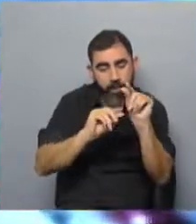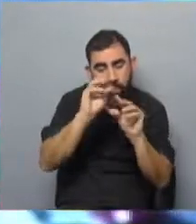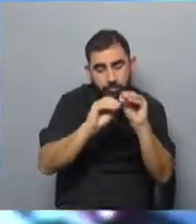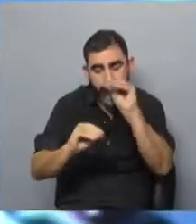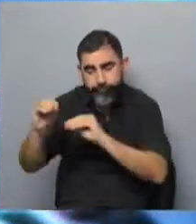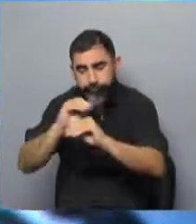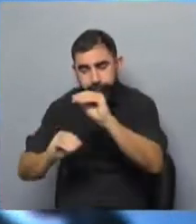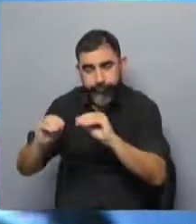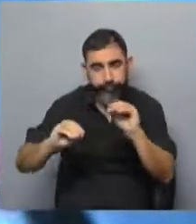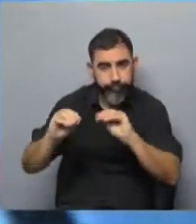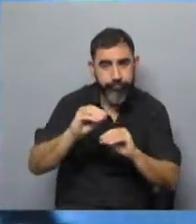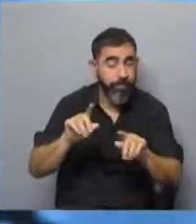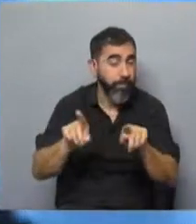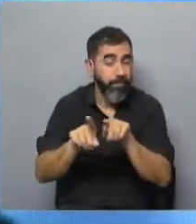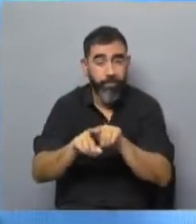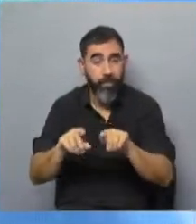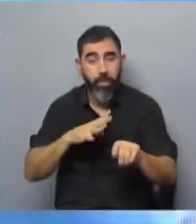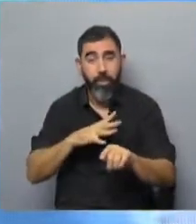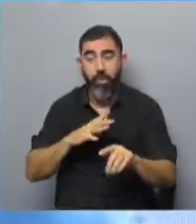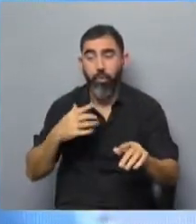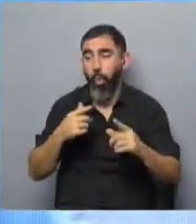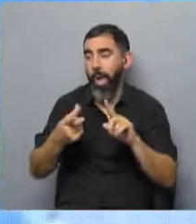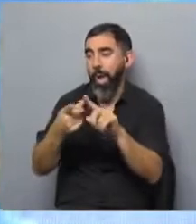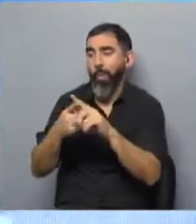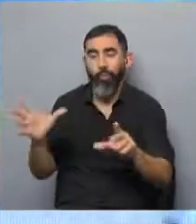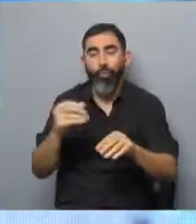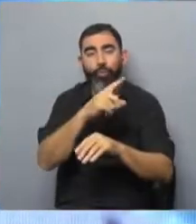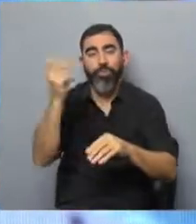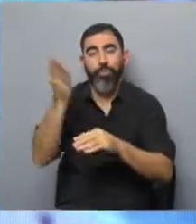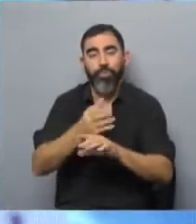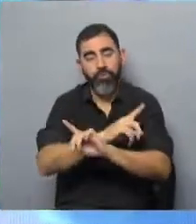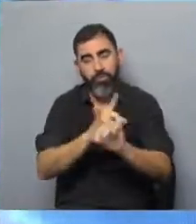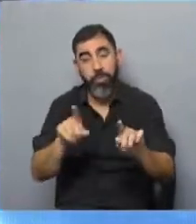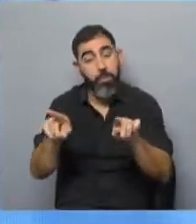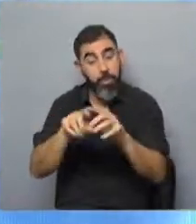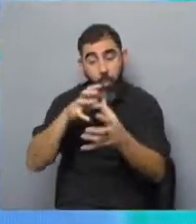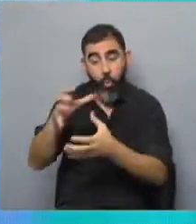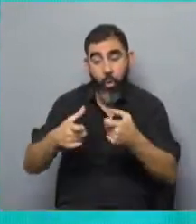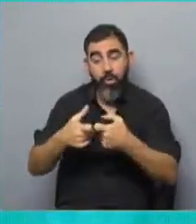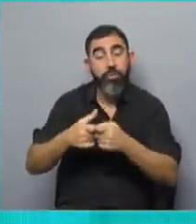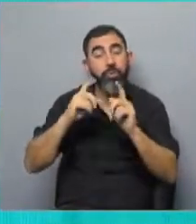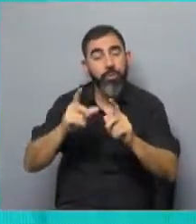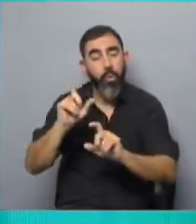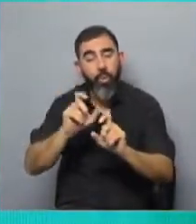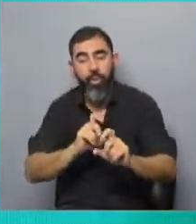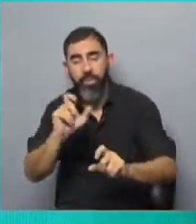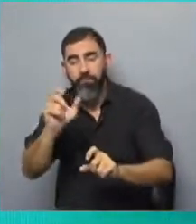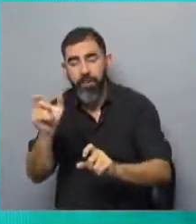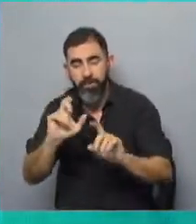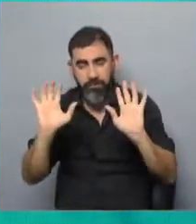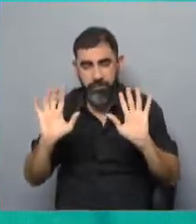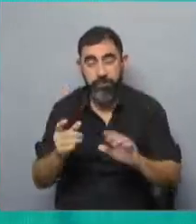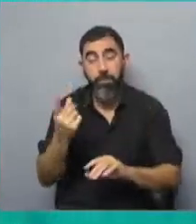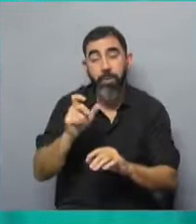recursos. Es como todo, no estamos en todos de acuerdo. Dentro mismo de la coalición tenemos algunas diferencias, pero